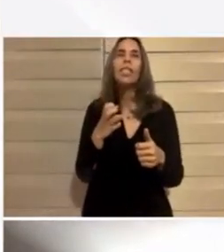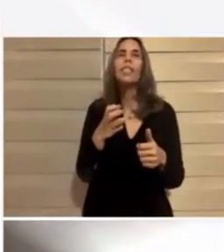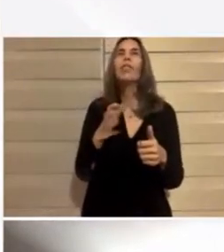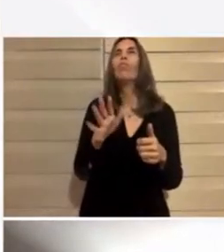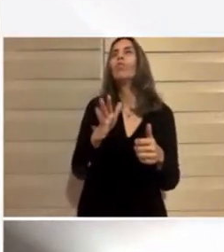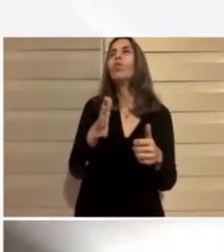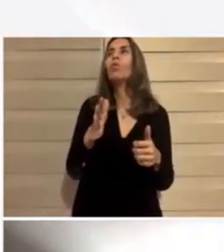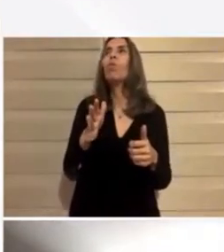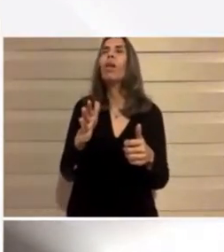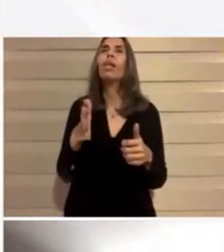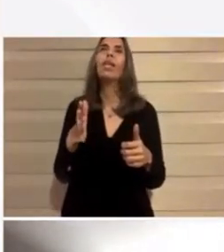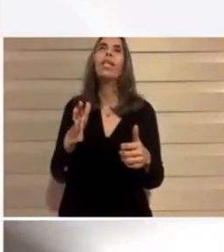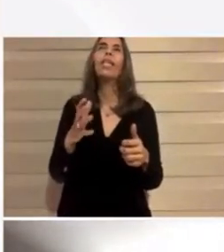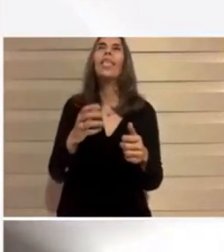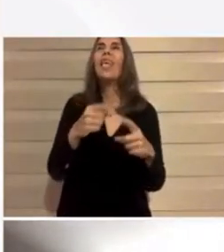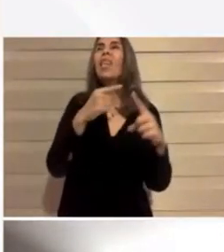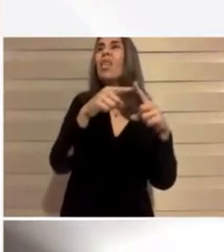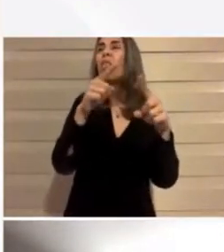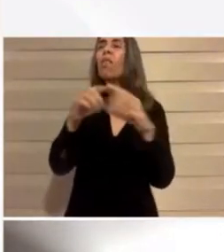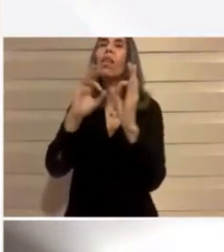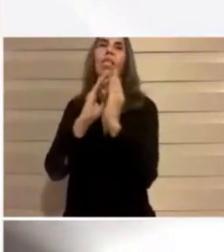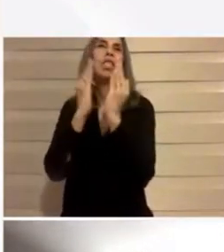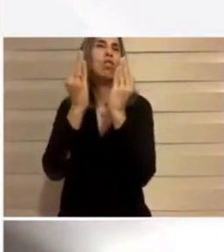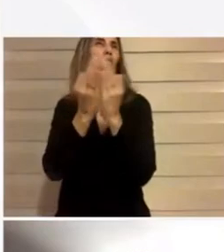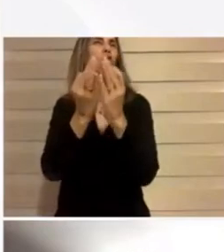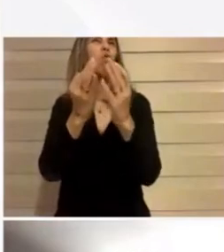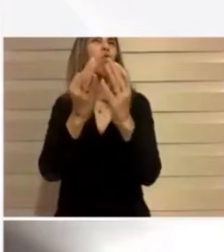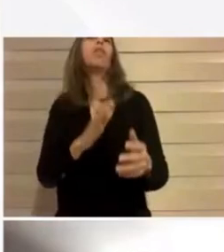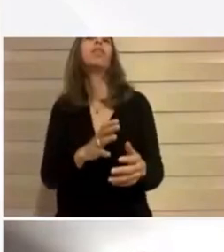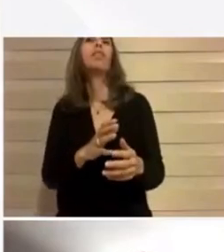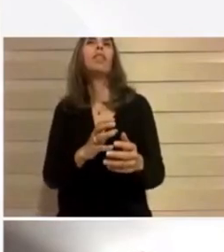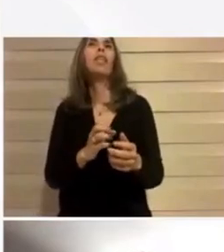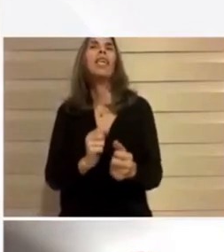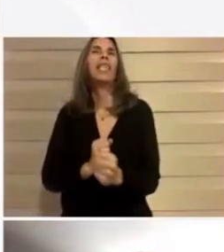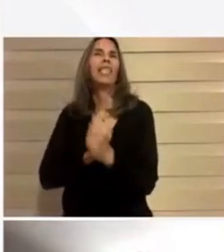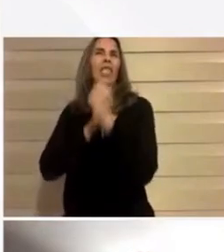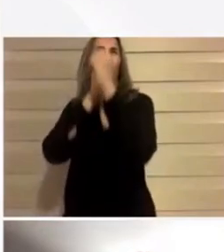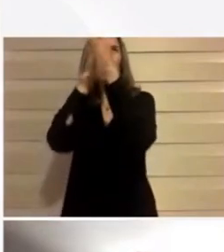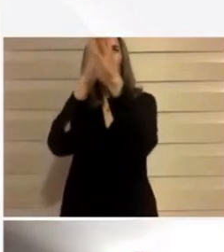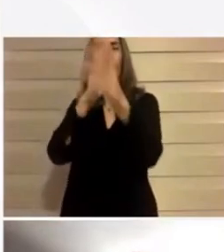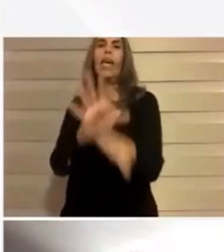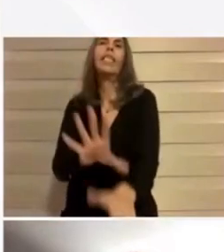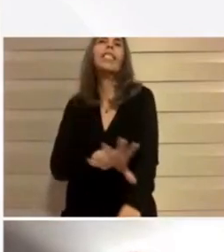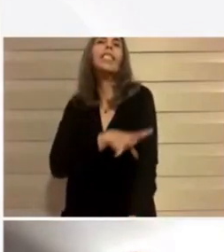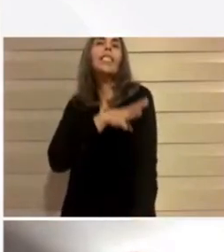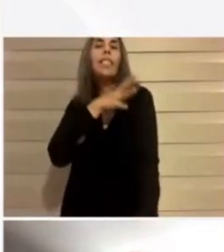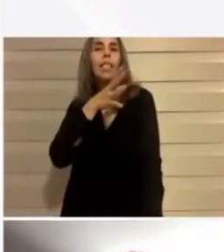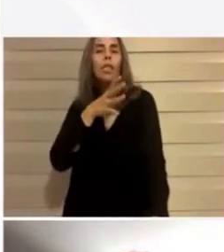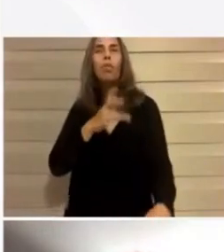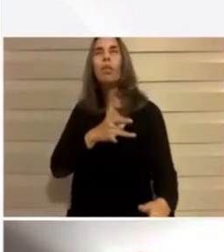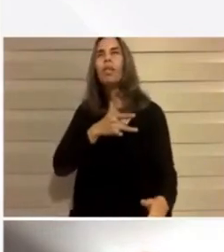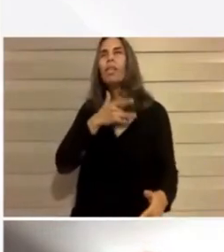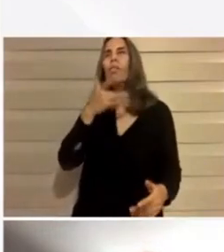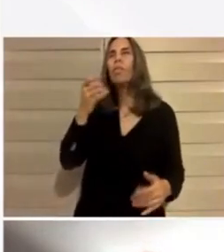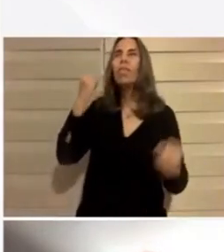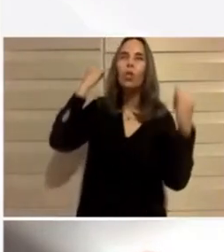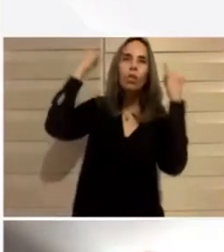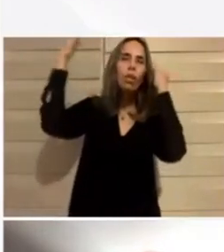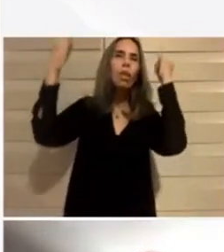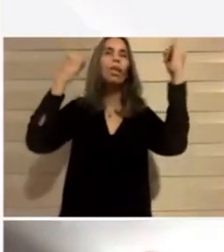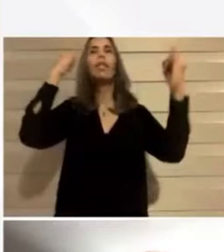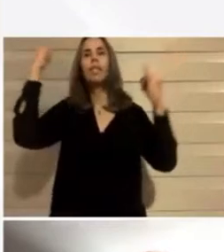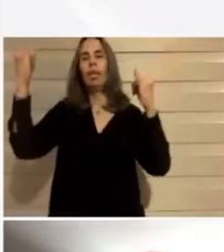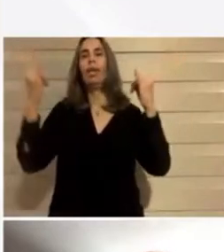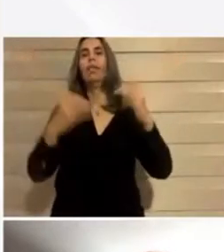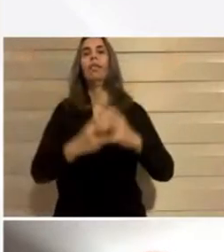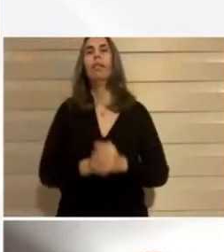el cual nos es posible plasmar nuestras emociones, sentimientos e ideas. No solo cumple una función estética, sino también nos